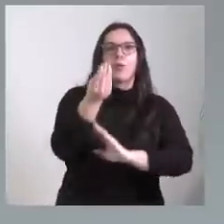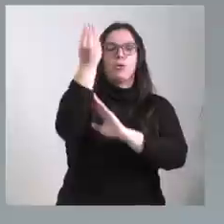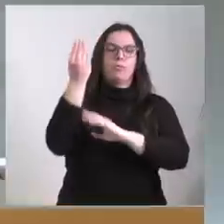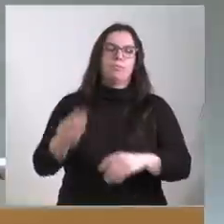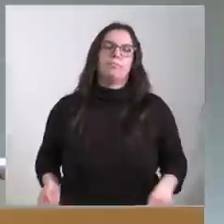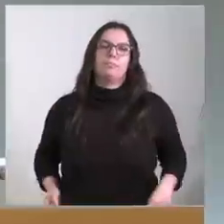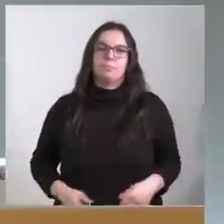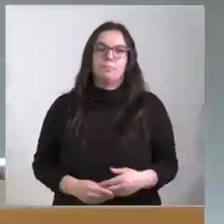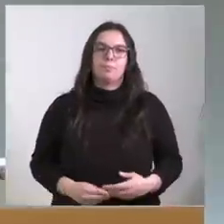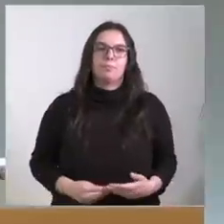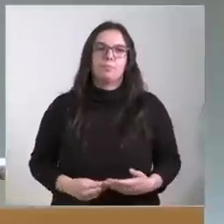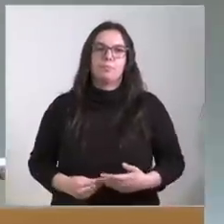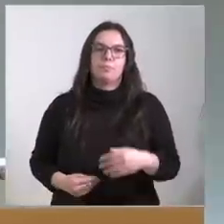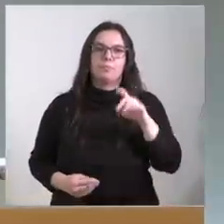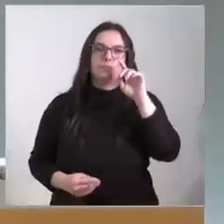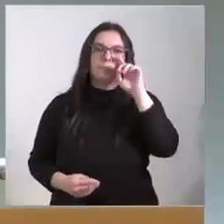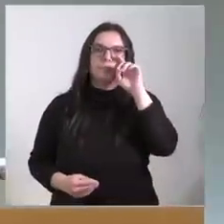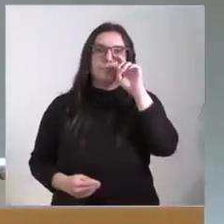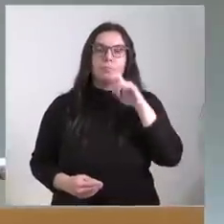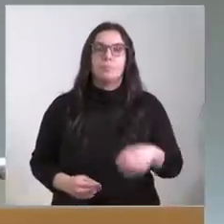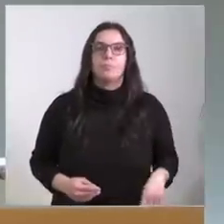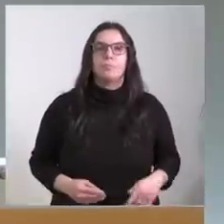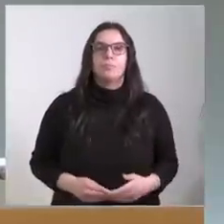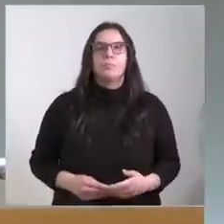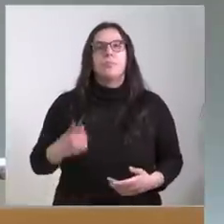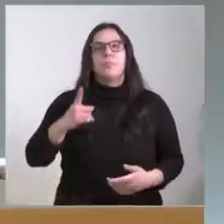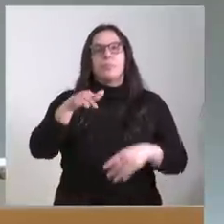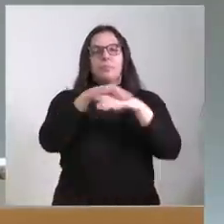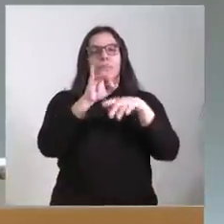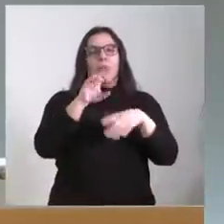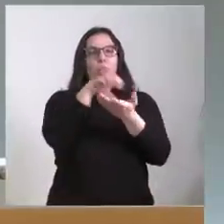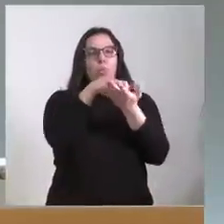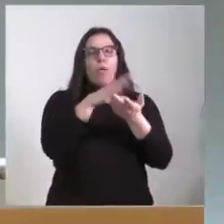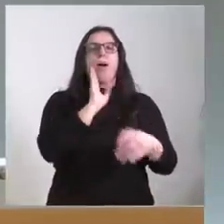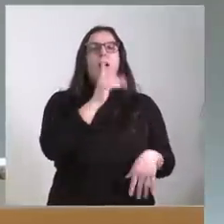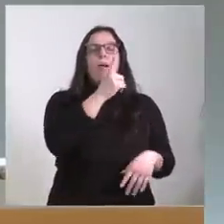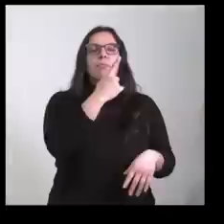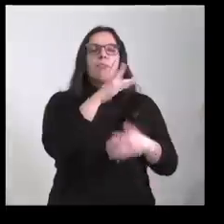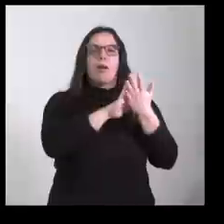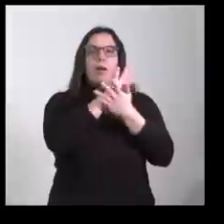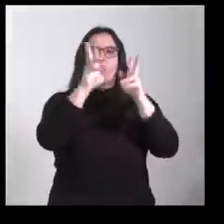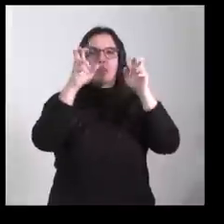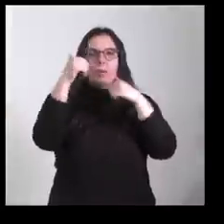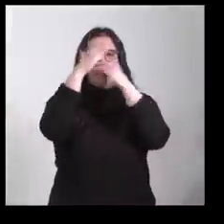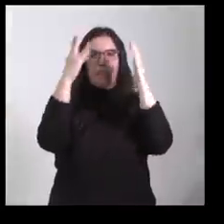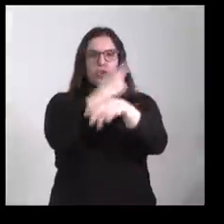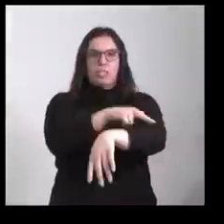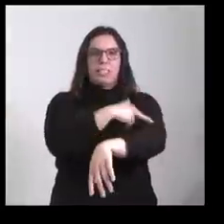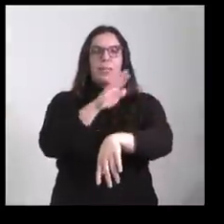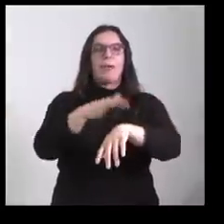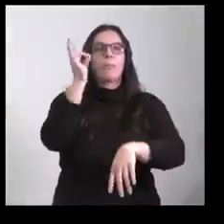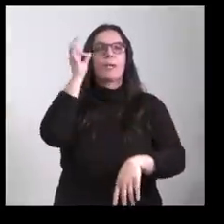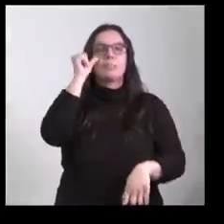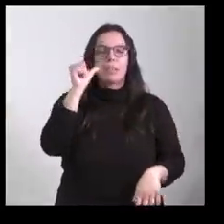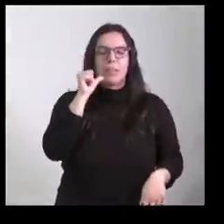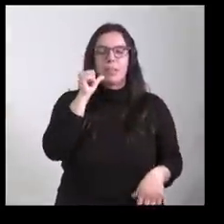eficiente si una duda que me surge respecto a lo que nos hablan de la atención sanitaria a mujeres embarazadas